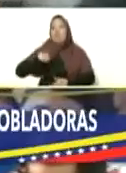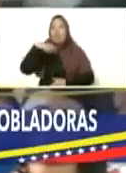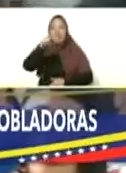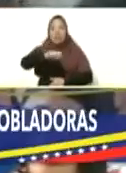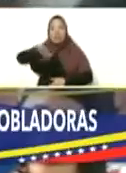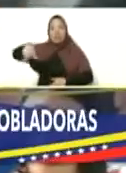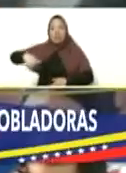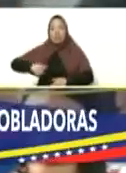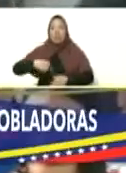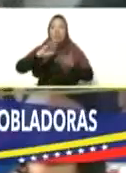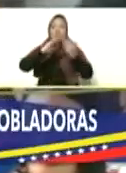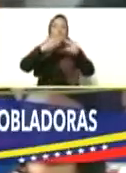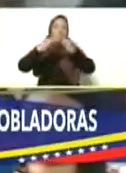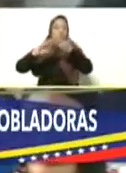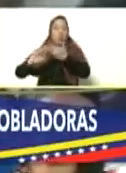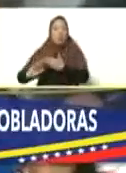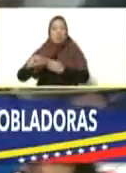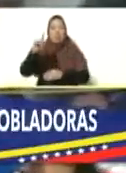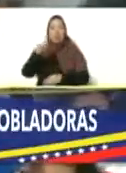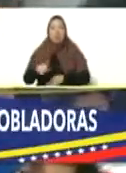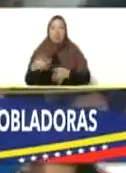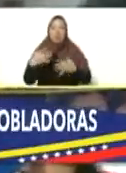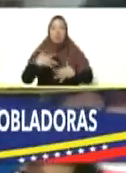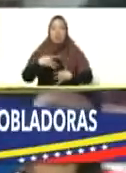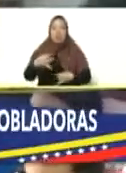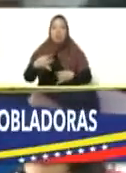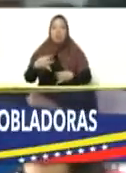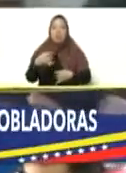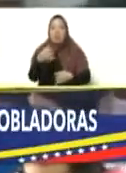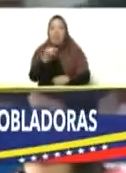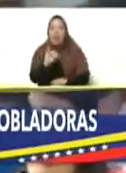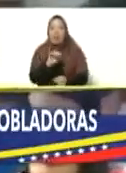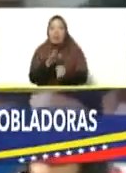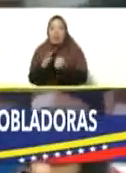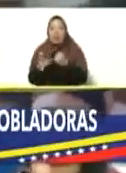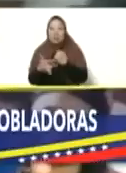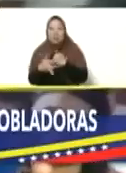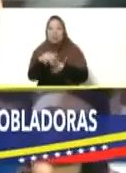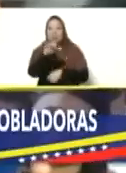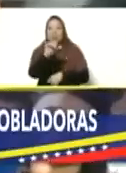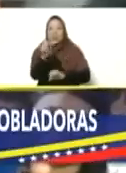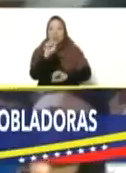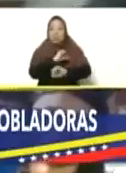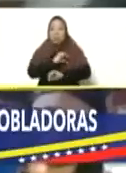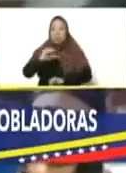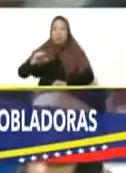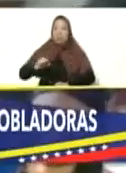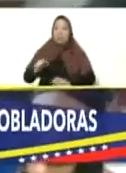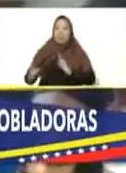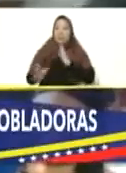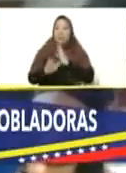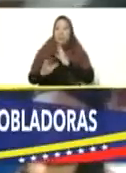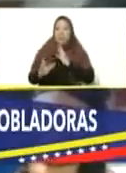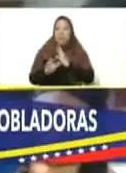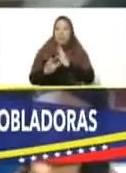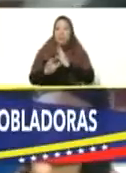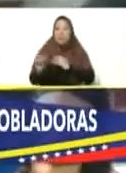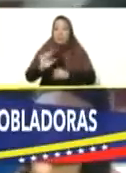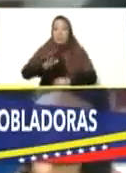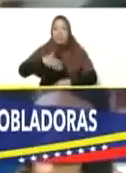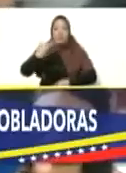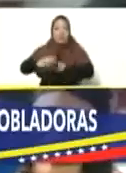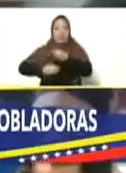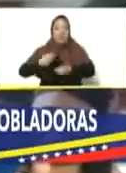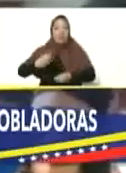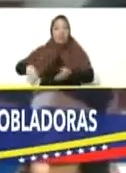por las comunidades e incluso tiene como una especie de virus de que si se privatiza la tecnología éste no lo puede